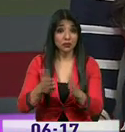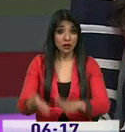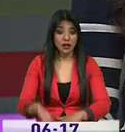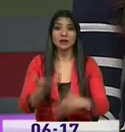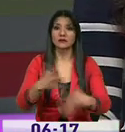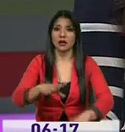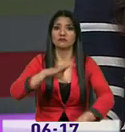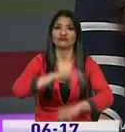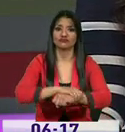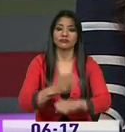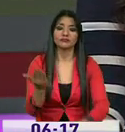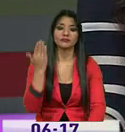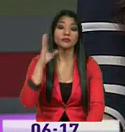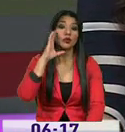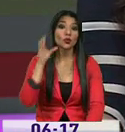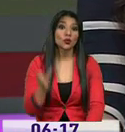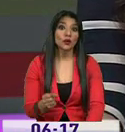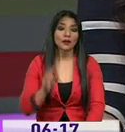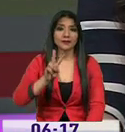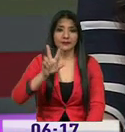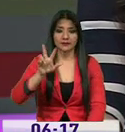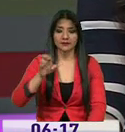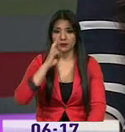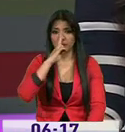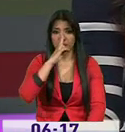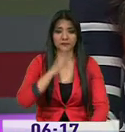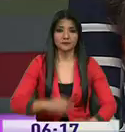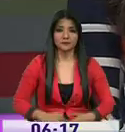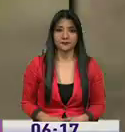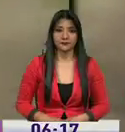femicidio ocurrió en Cuenca el pasado 23 de junio.